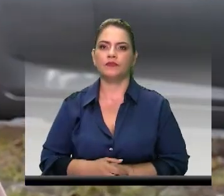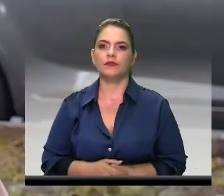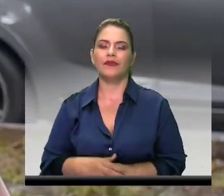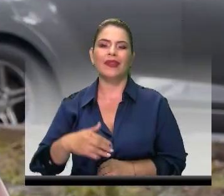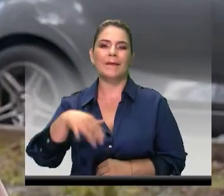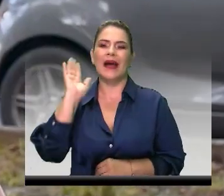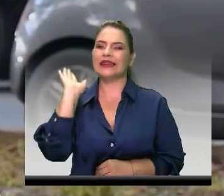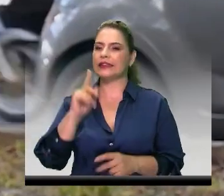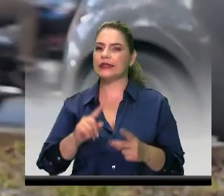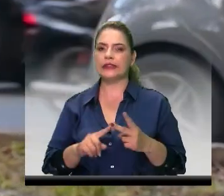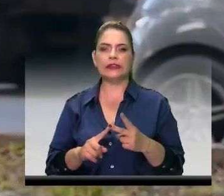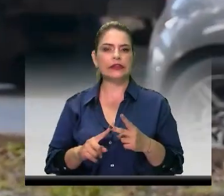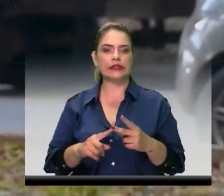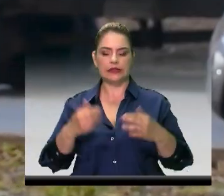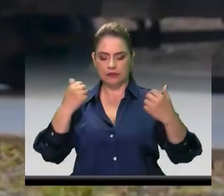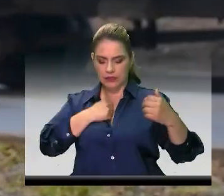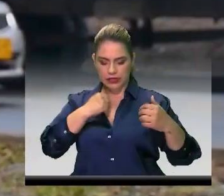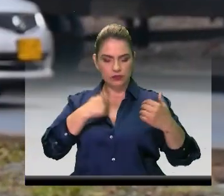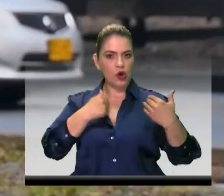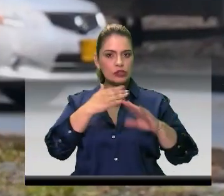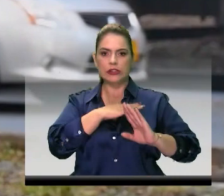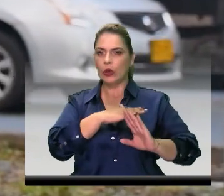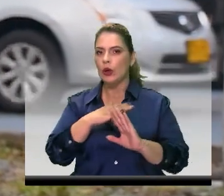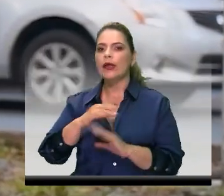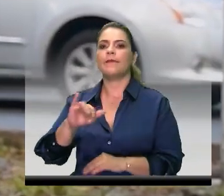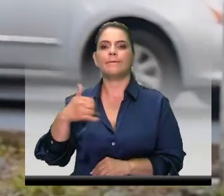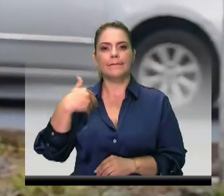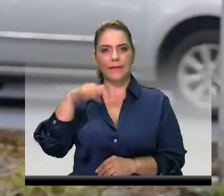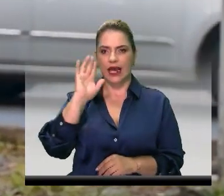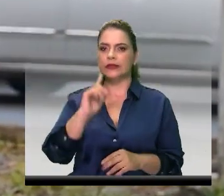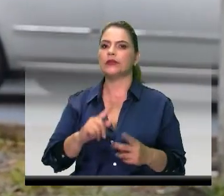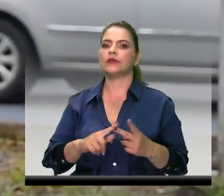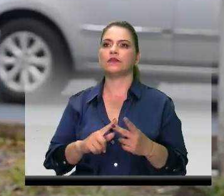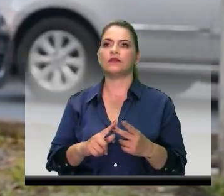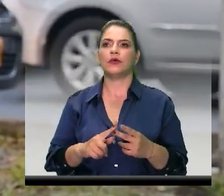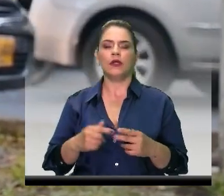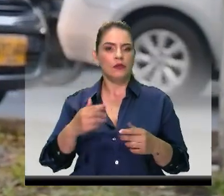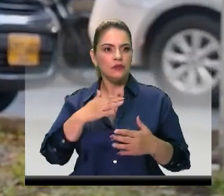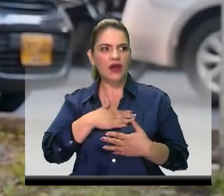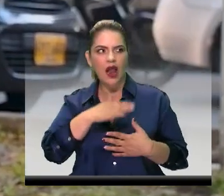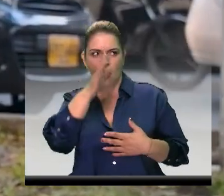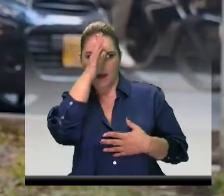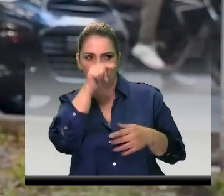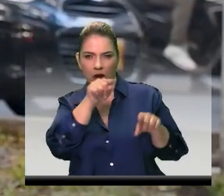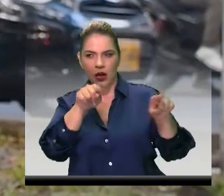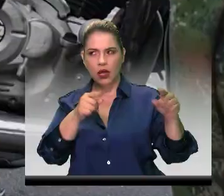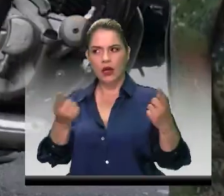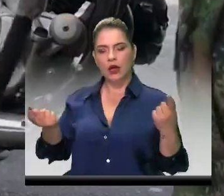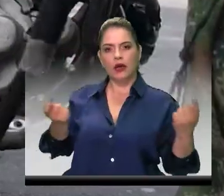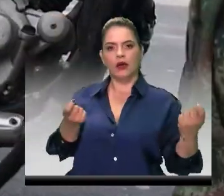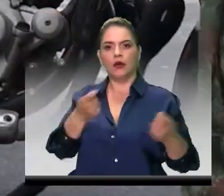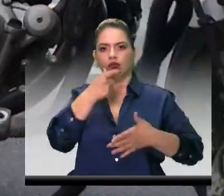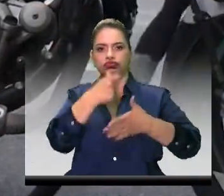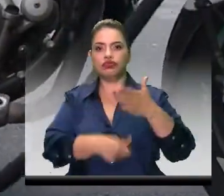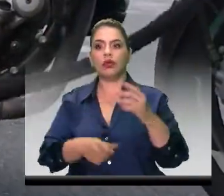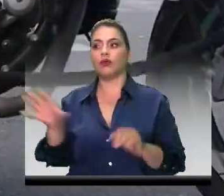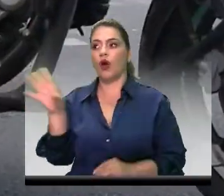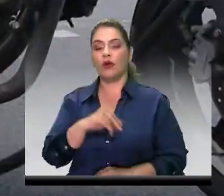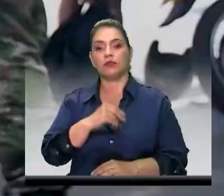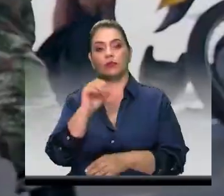ciudadanos, de nosotros mismos. Allí podemos llevar los controles tanto de la criminalidad como de que todo el mundo tenga su papel al día.